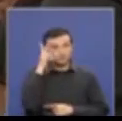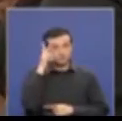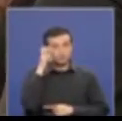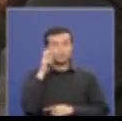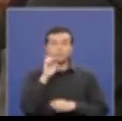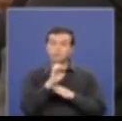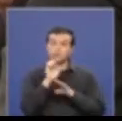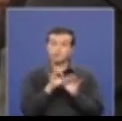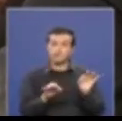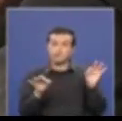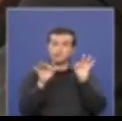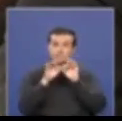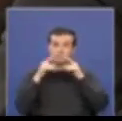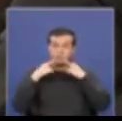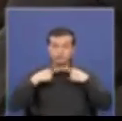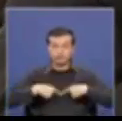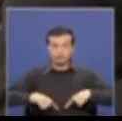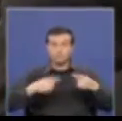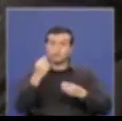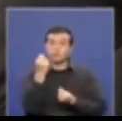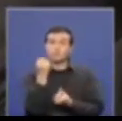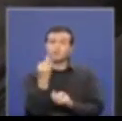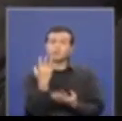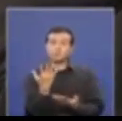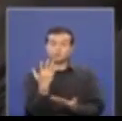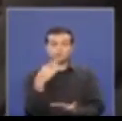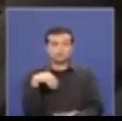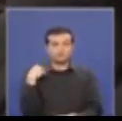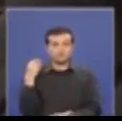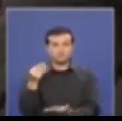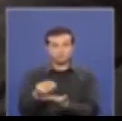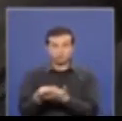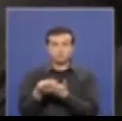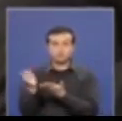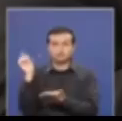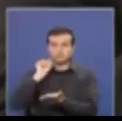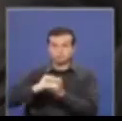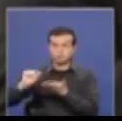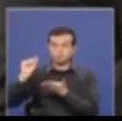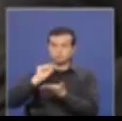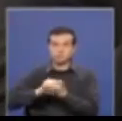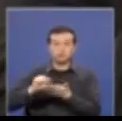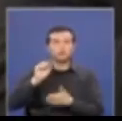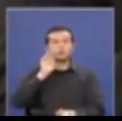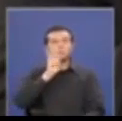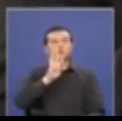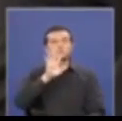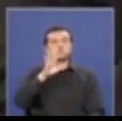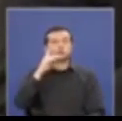Ecuador vale la pena que sepa exactamente los valores. Se compró a plazos en